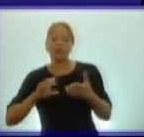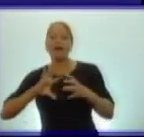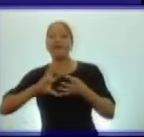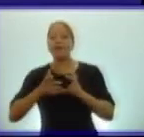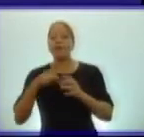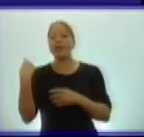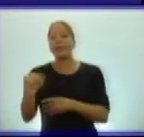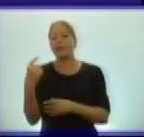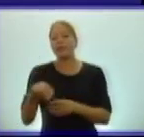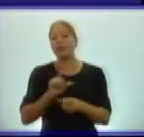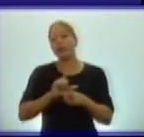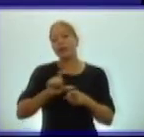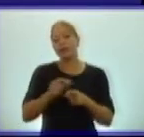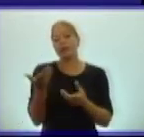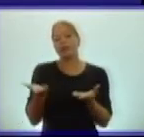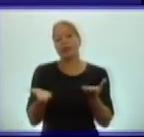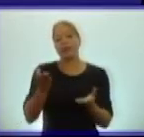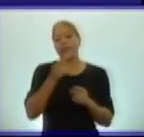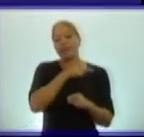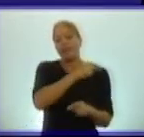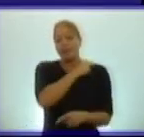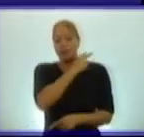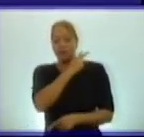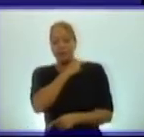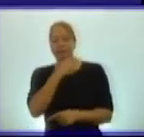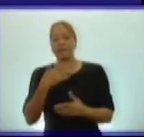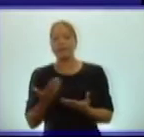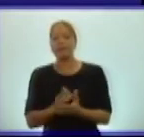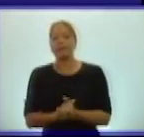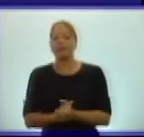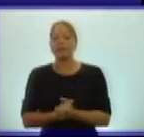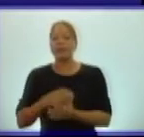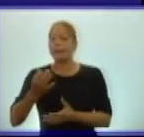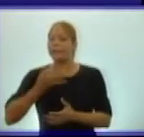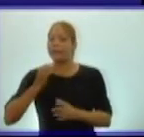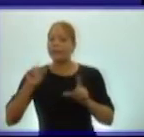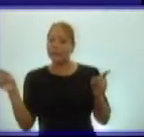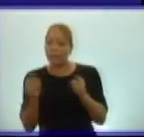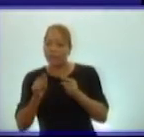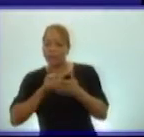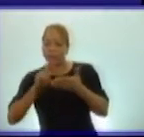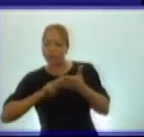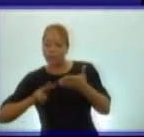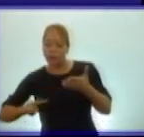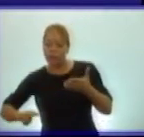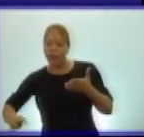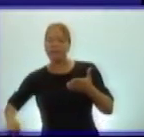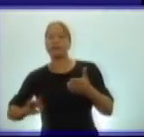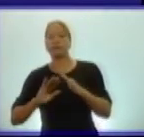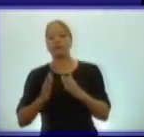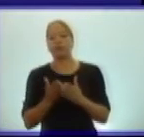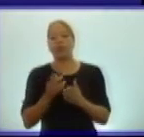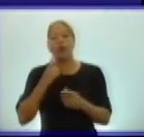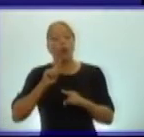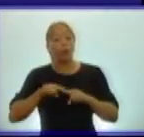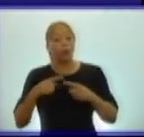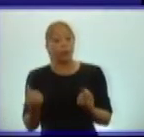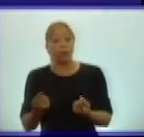al campesino dependiente en el régimen feudal. Por tanto,